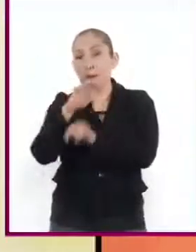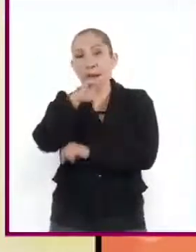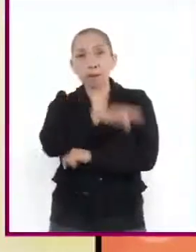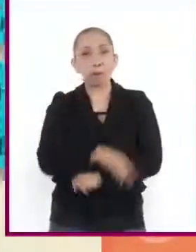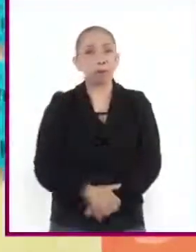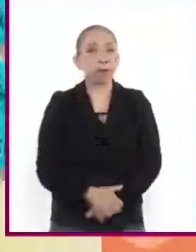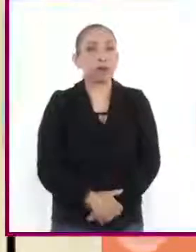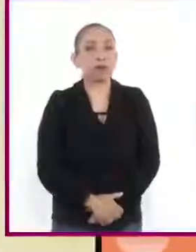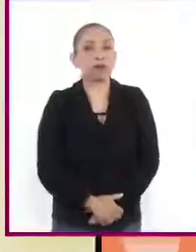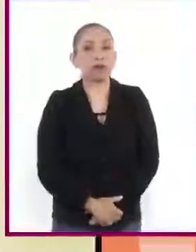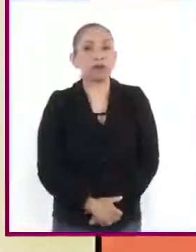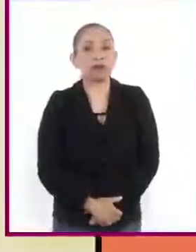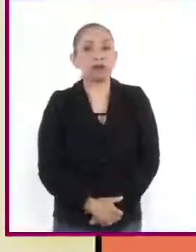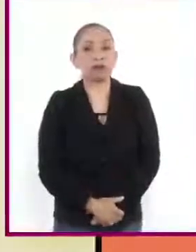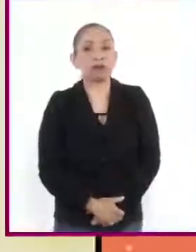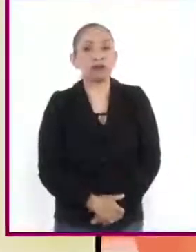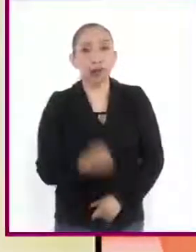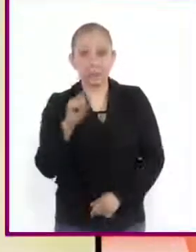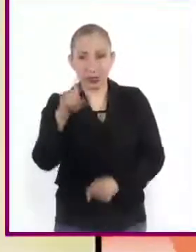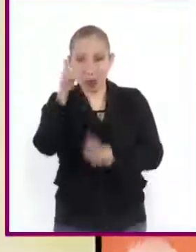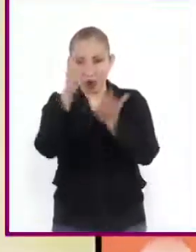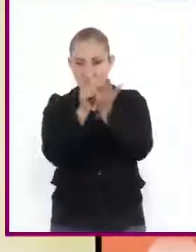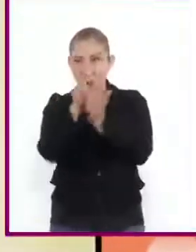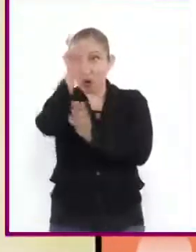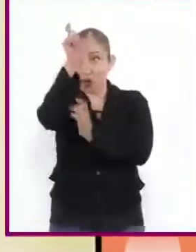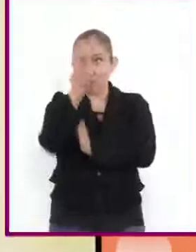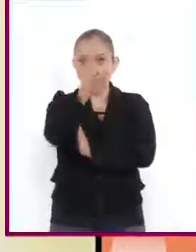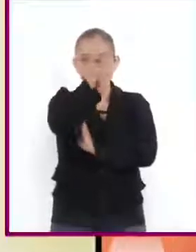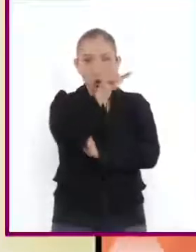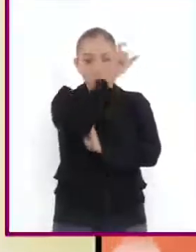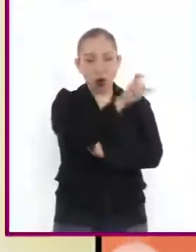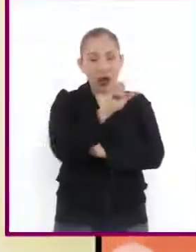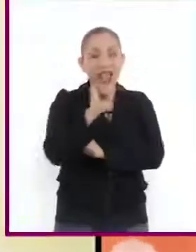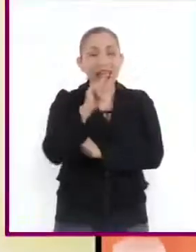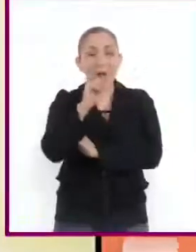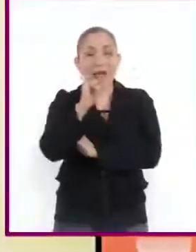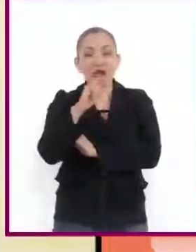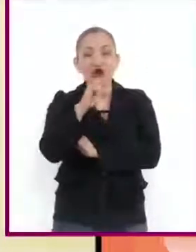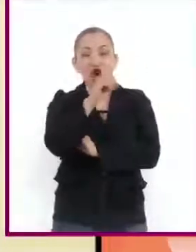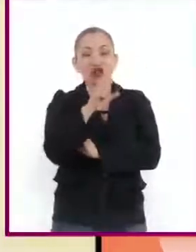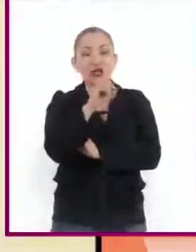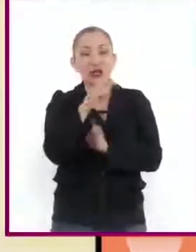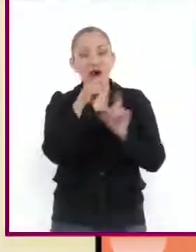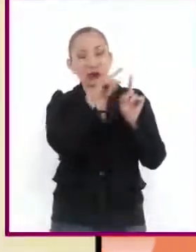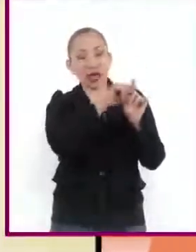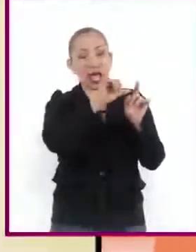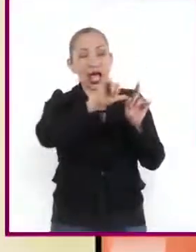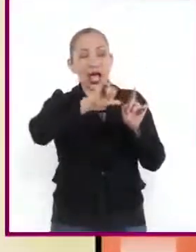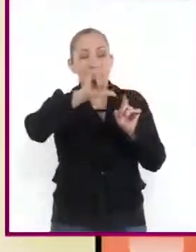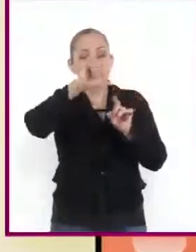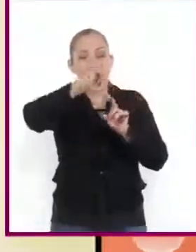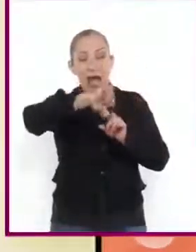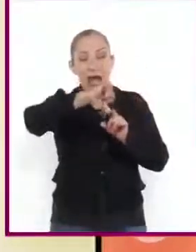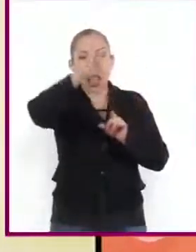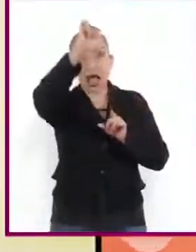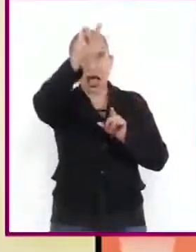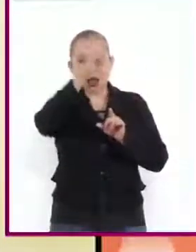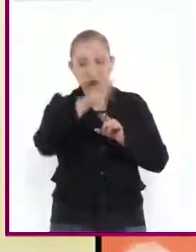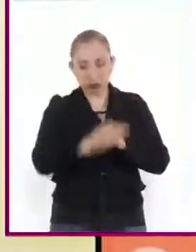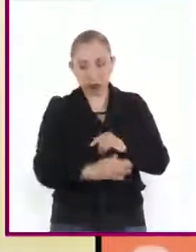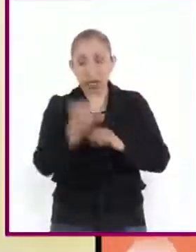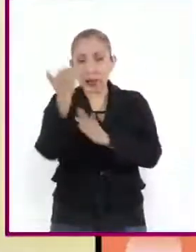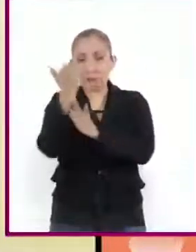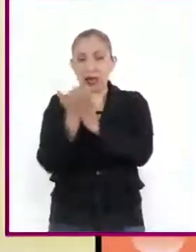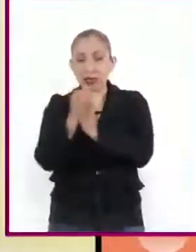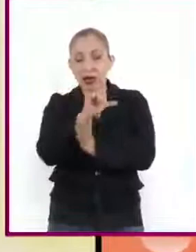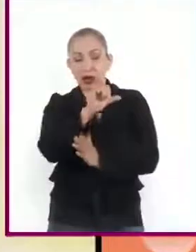facilidad. En un mismo grupo, la tendencia de los elementos a oxidarse aumenta de arriba hacia abajo y disminuye